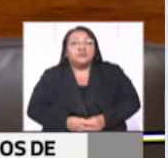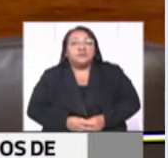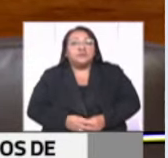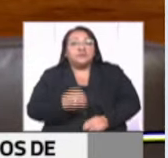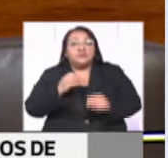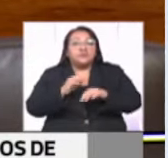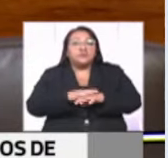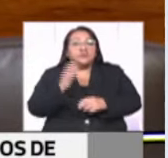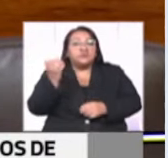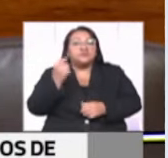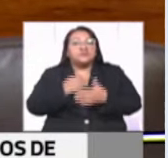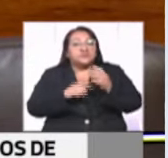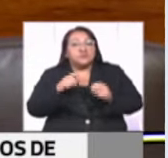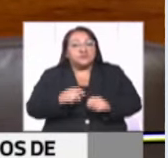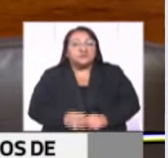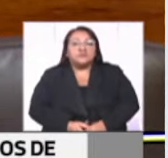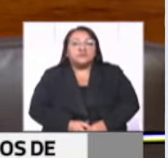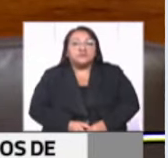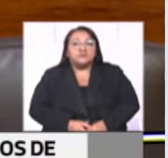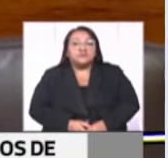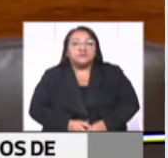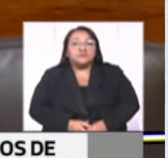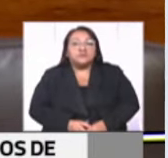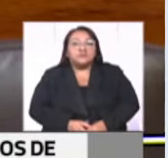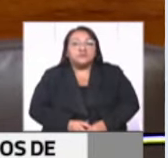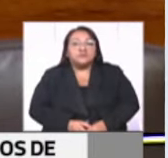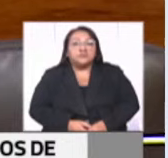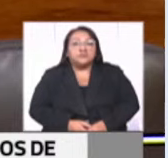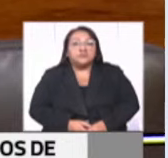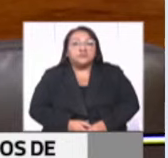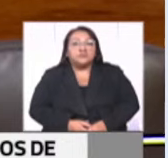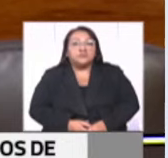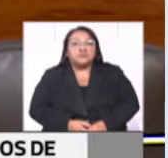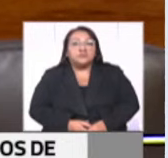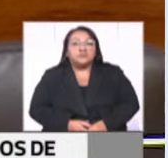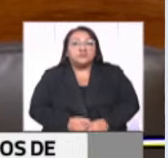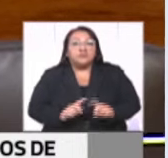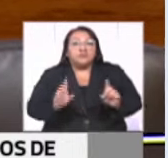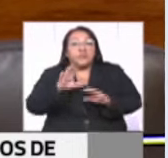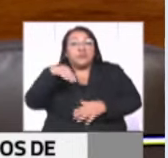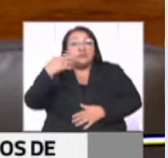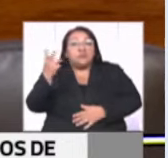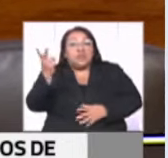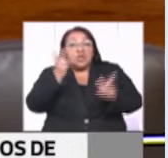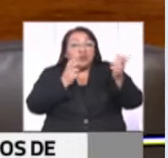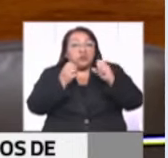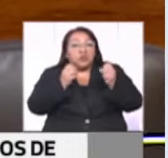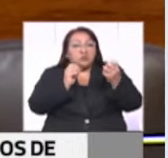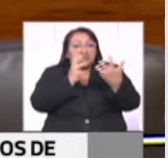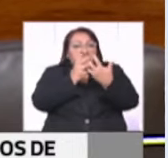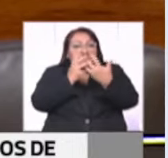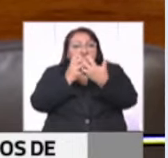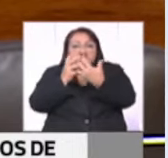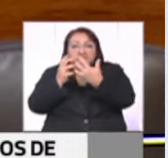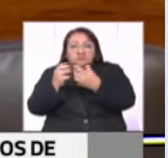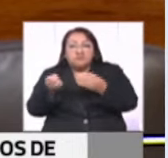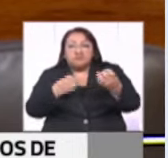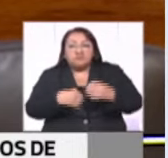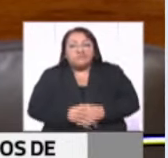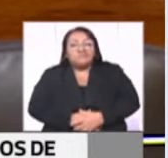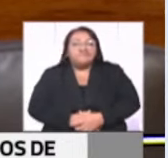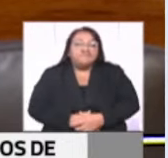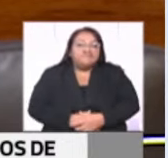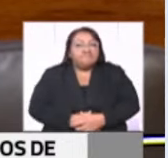de pensiones que se planteó. Pero presidente, después de escucharlos y escuchar tantas coincidencias,